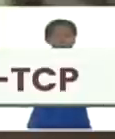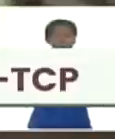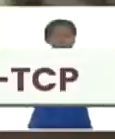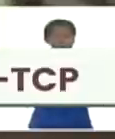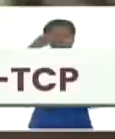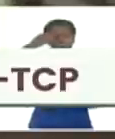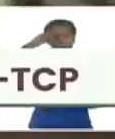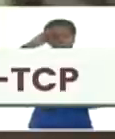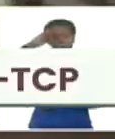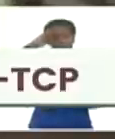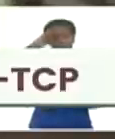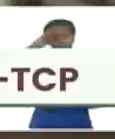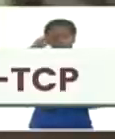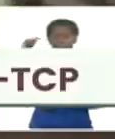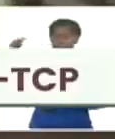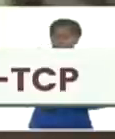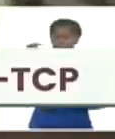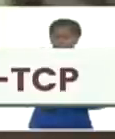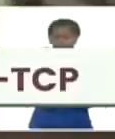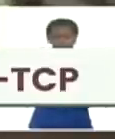Israel y las Islas Marshall.